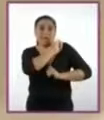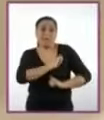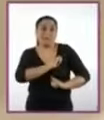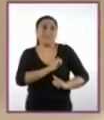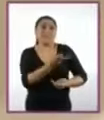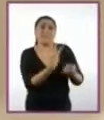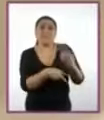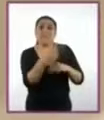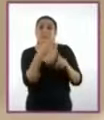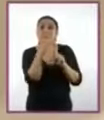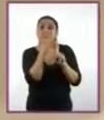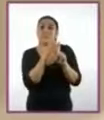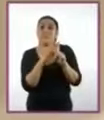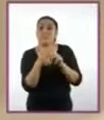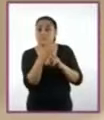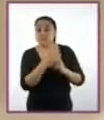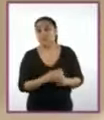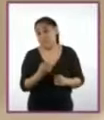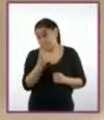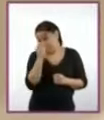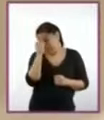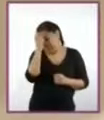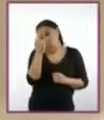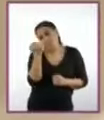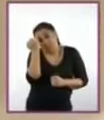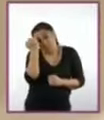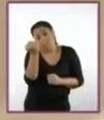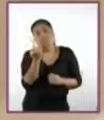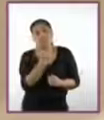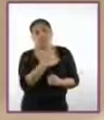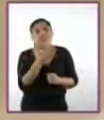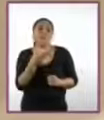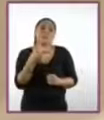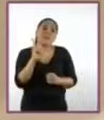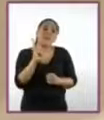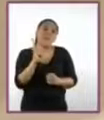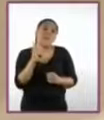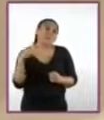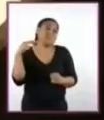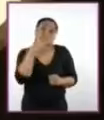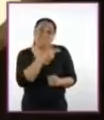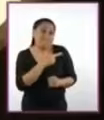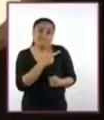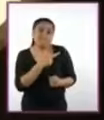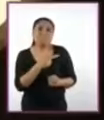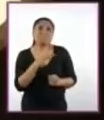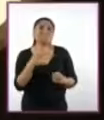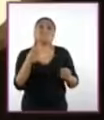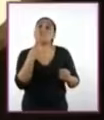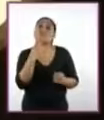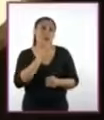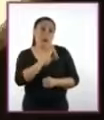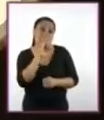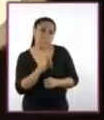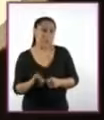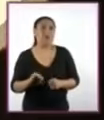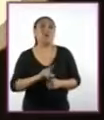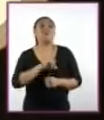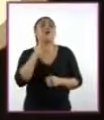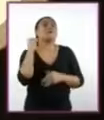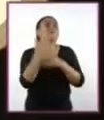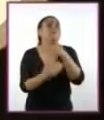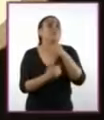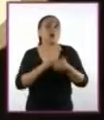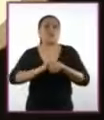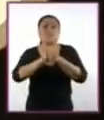que producían las burbujas. Fue un invento ingenioso, aunque no muy práctico y nunca se usó. Pero pronto todo